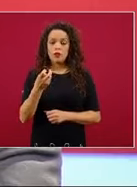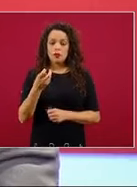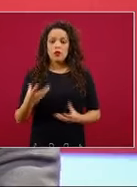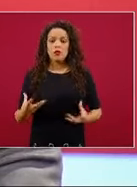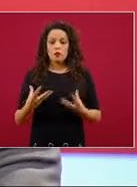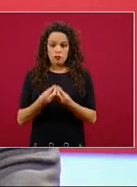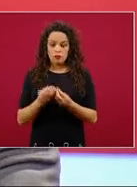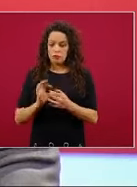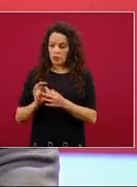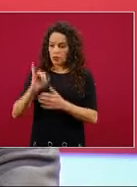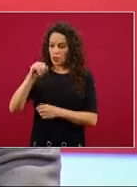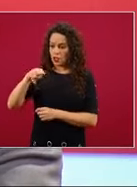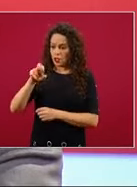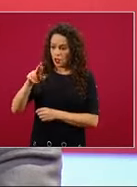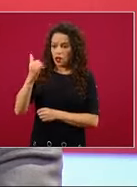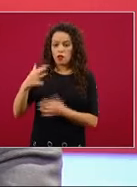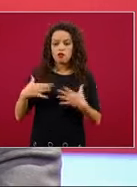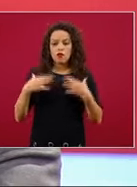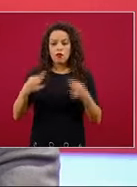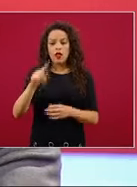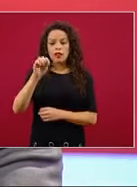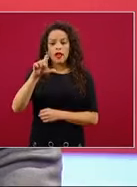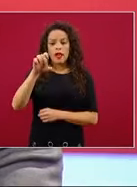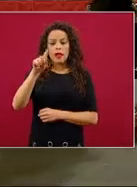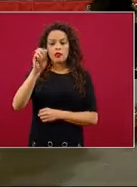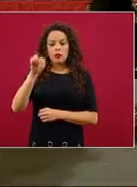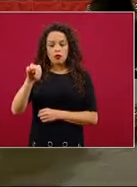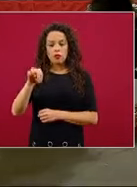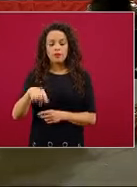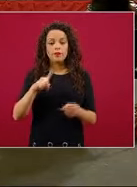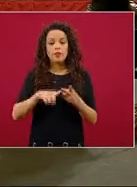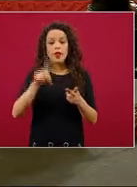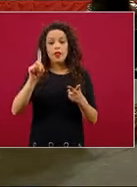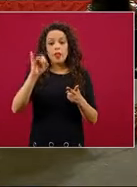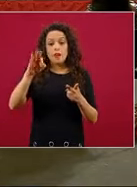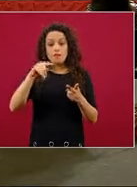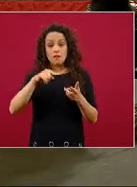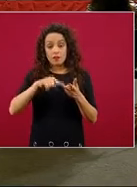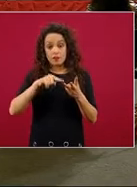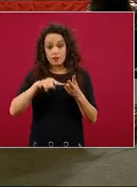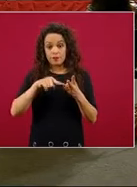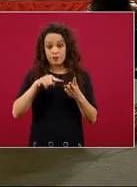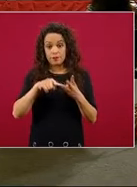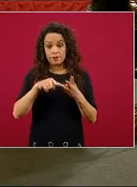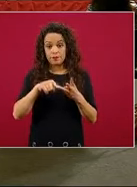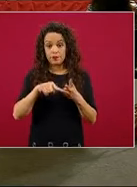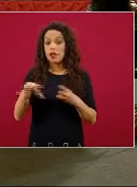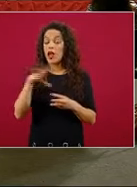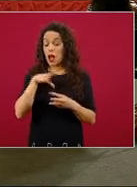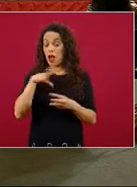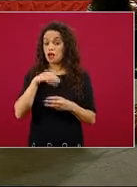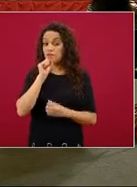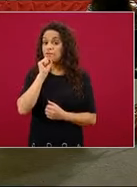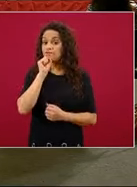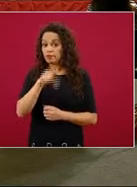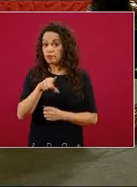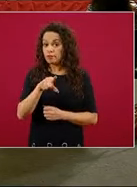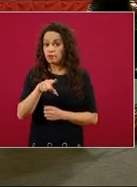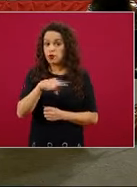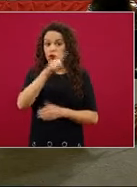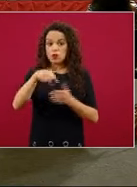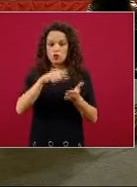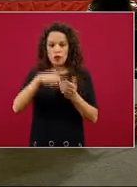el INER y con la Fundación Teletón. El DIF, el Sistema Nacional DIF, tiene también